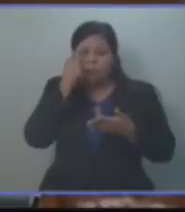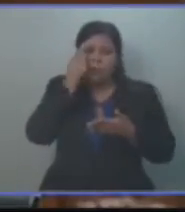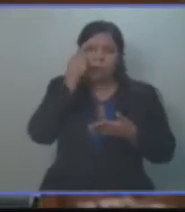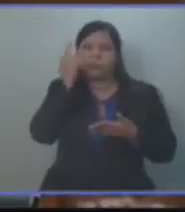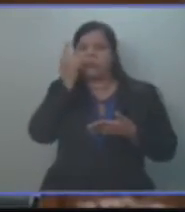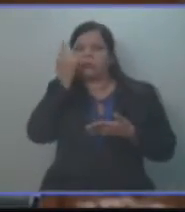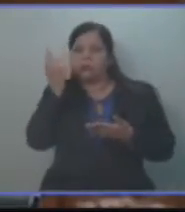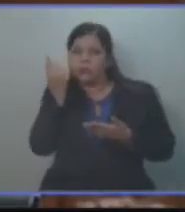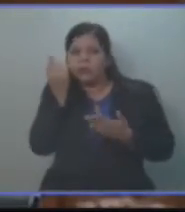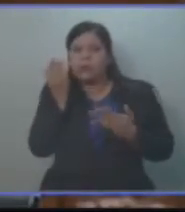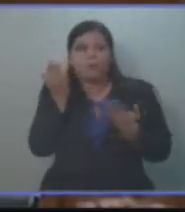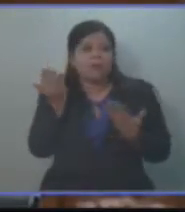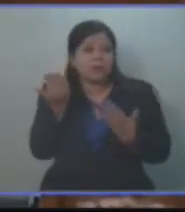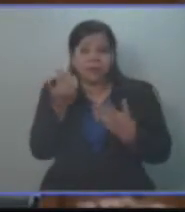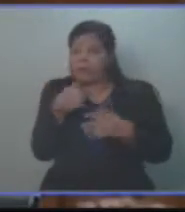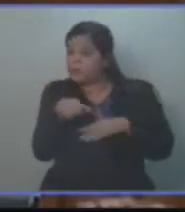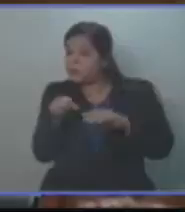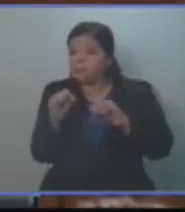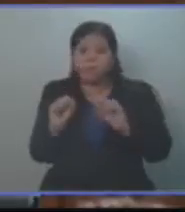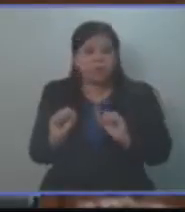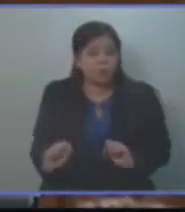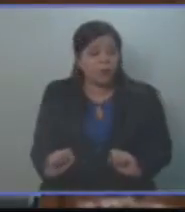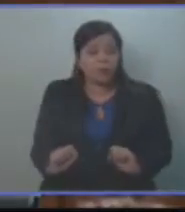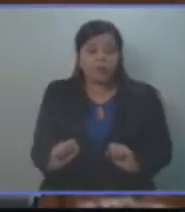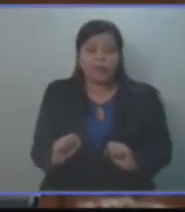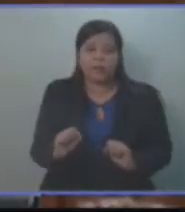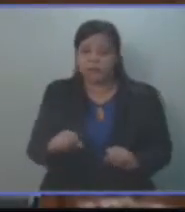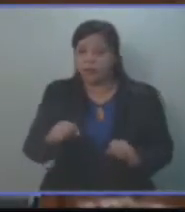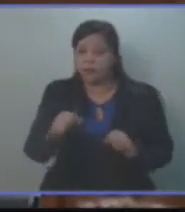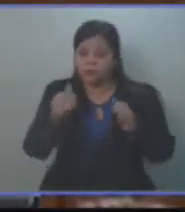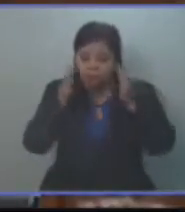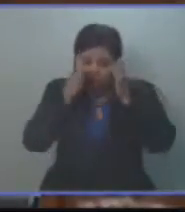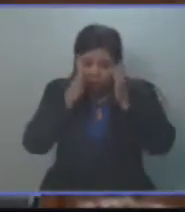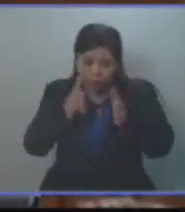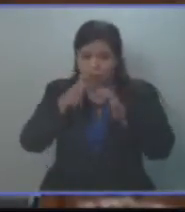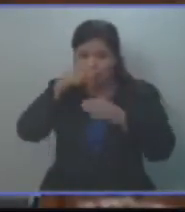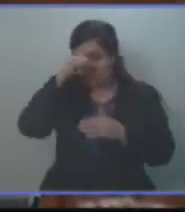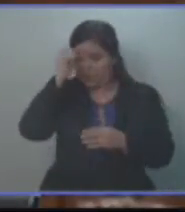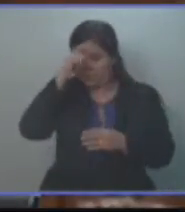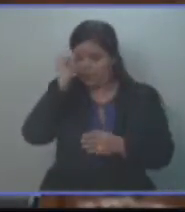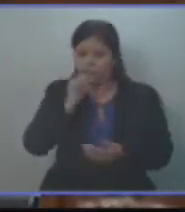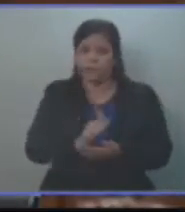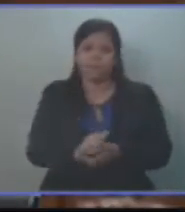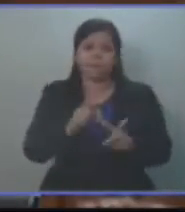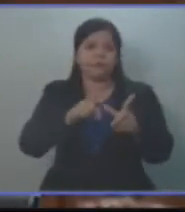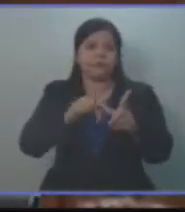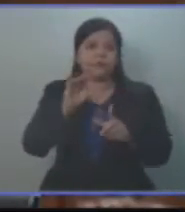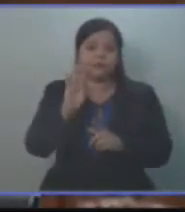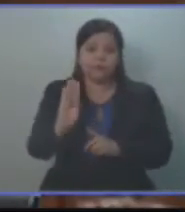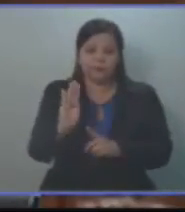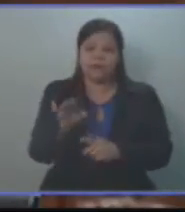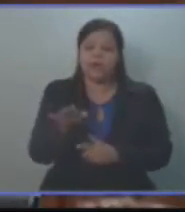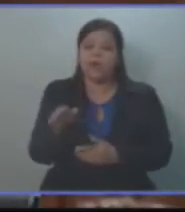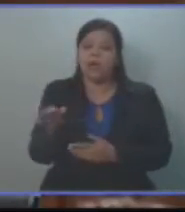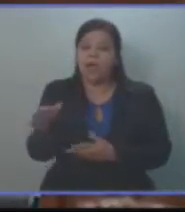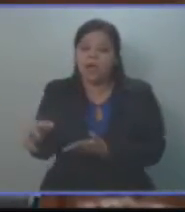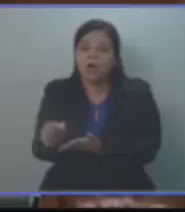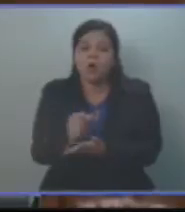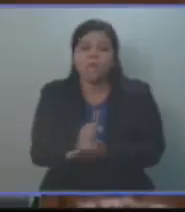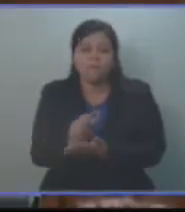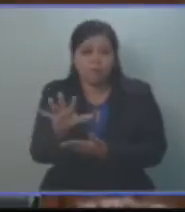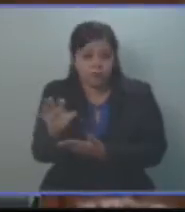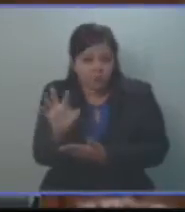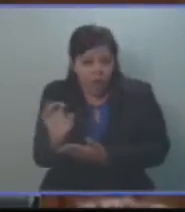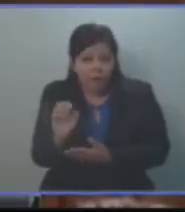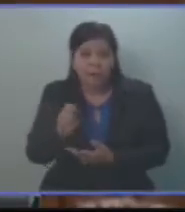que limiten su capacidad física y psíquica. Literal B, sustraer para uso personal